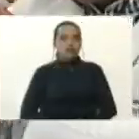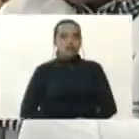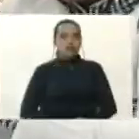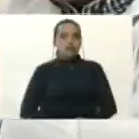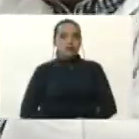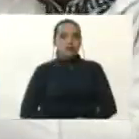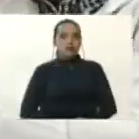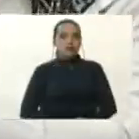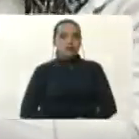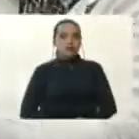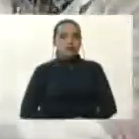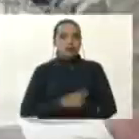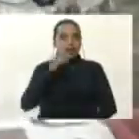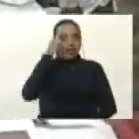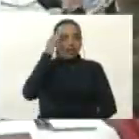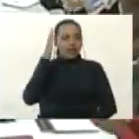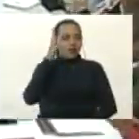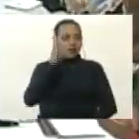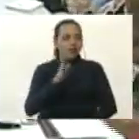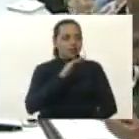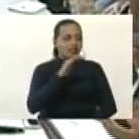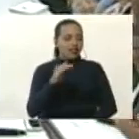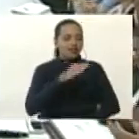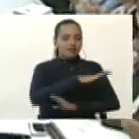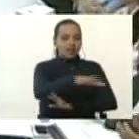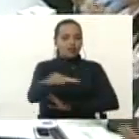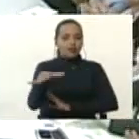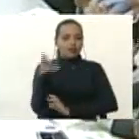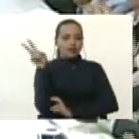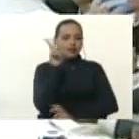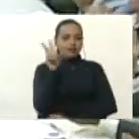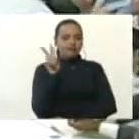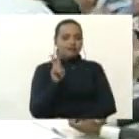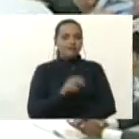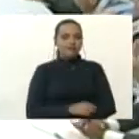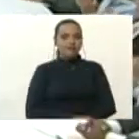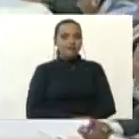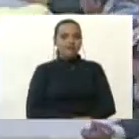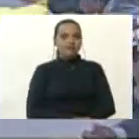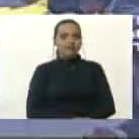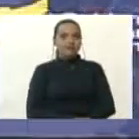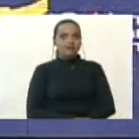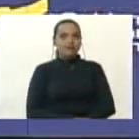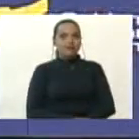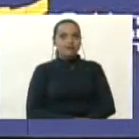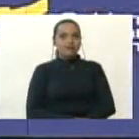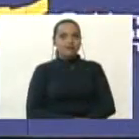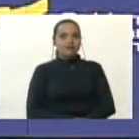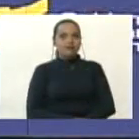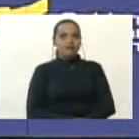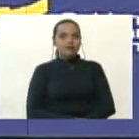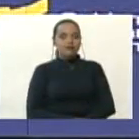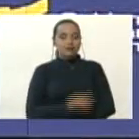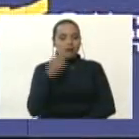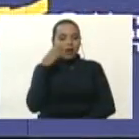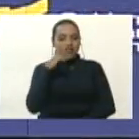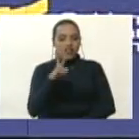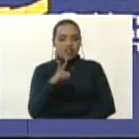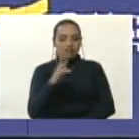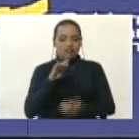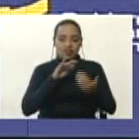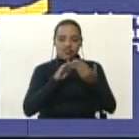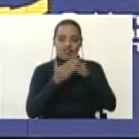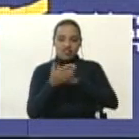Que Dios bendiga al llano venezolano. Bueno, para que ustedes vean lo que es Barrio